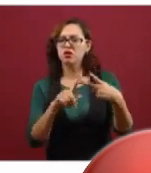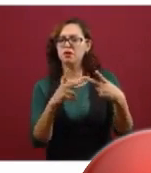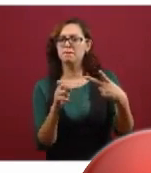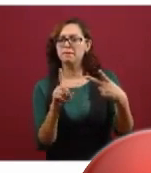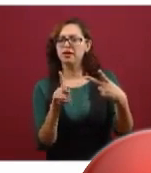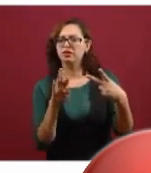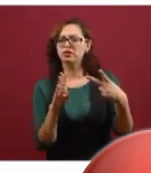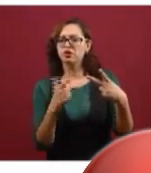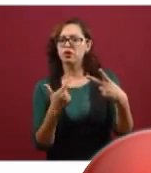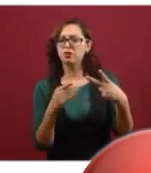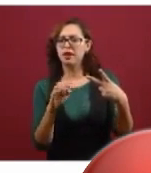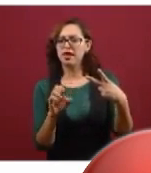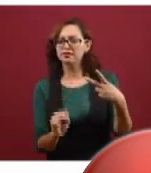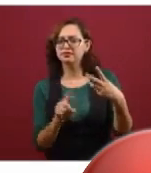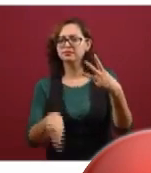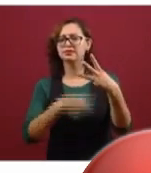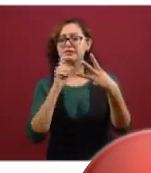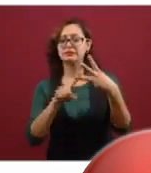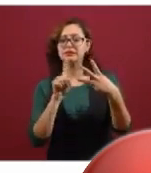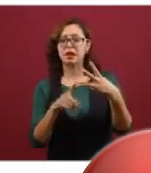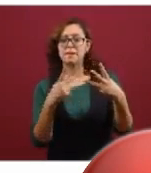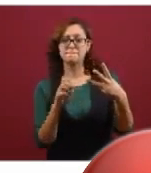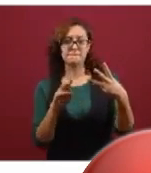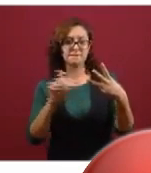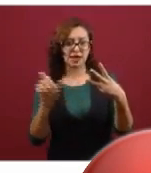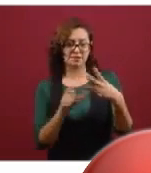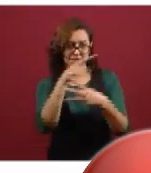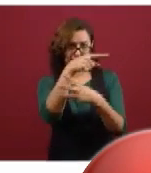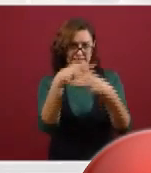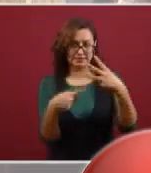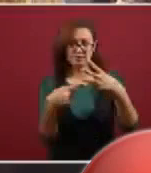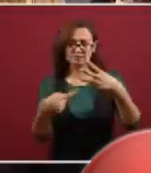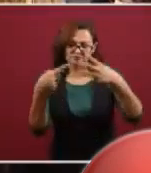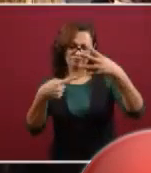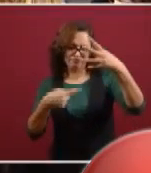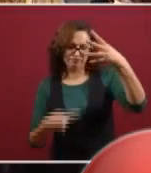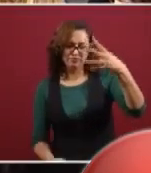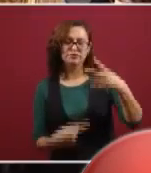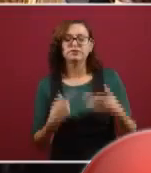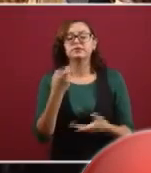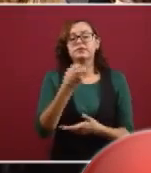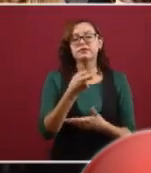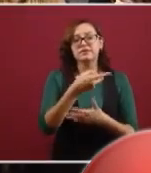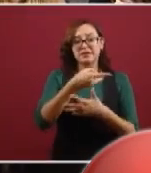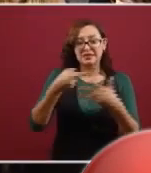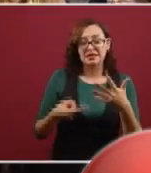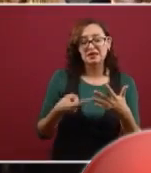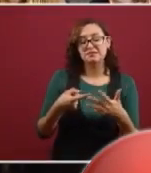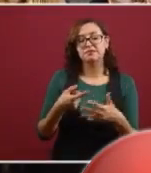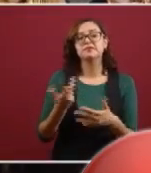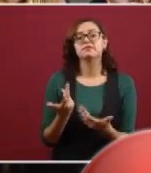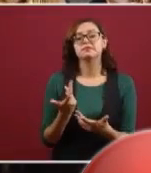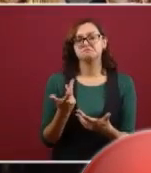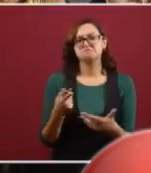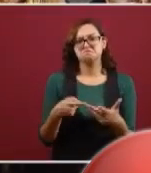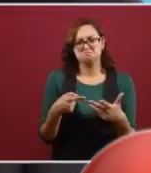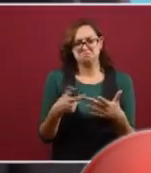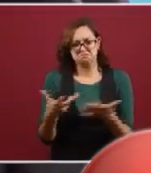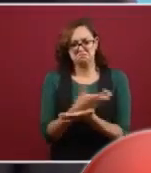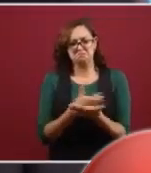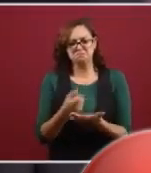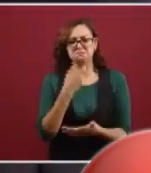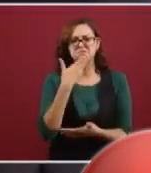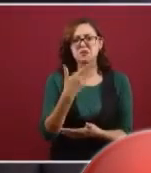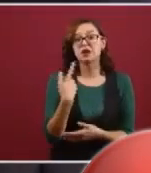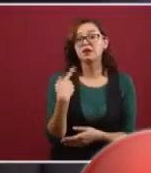En resumen, son 3 los problemas estructurales que enfrenta la empresa: la elevada